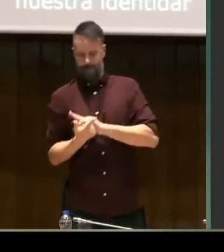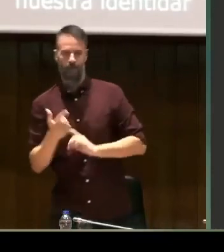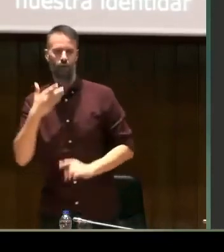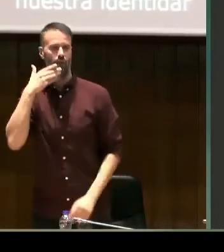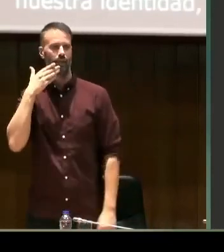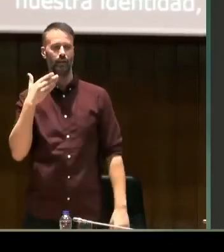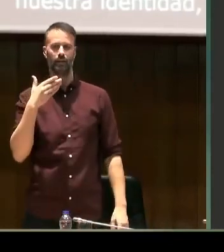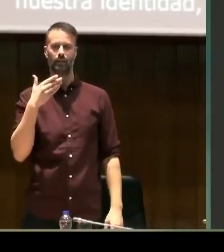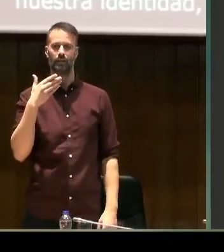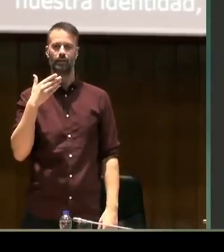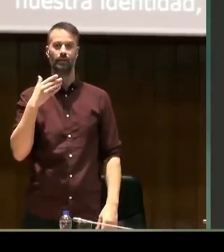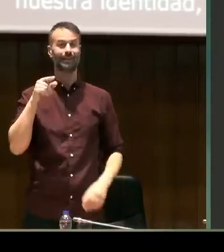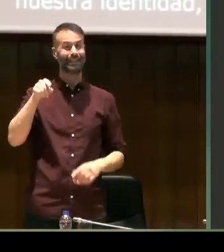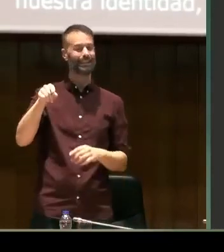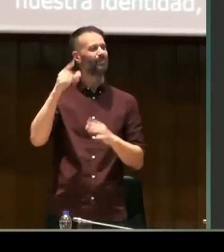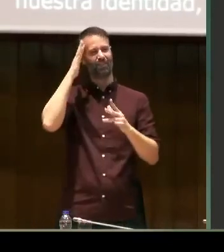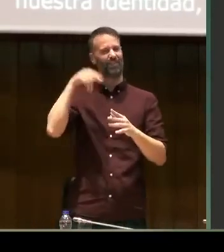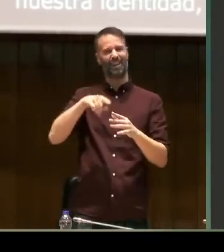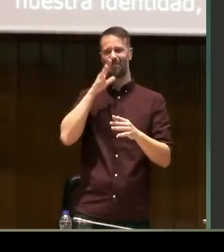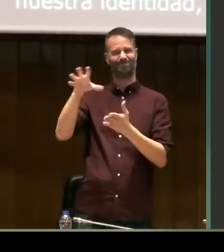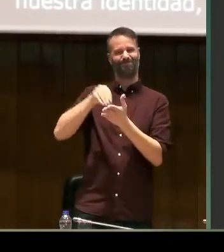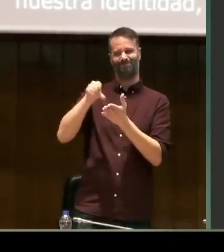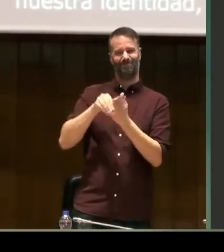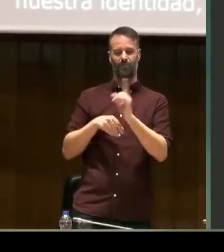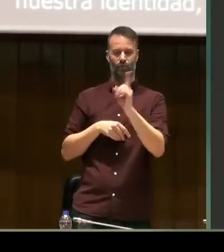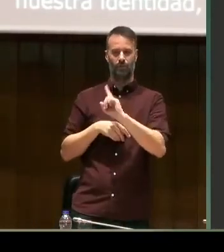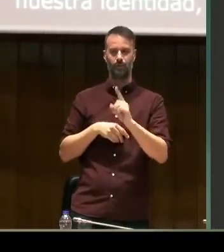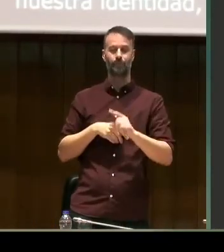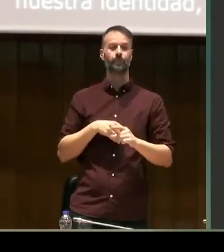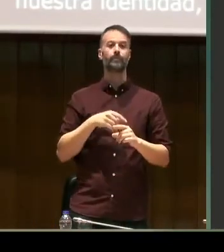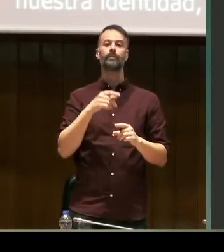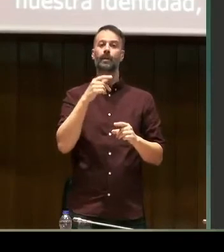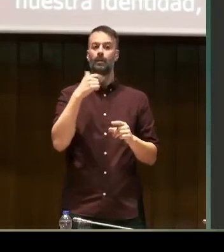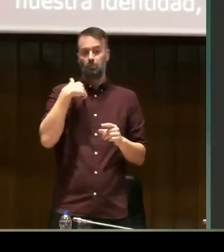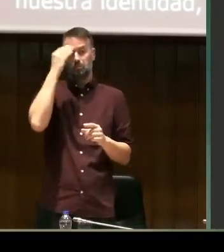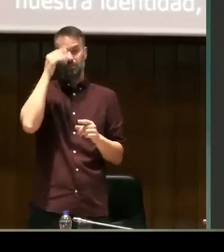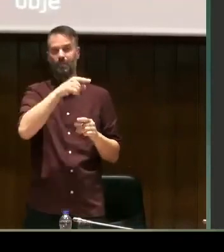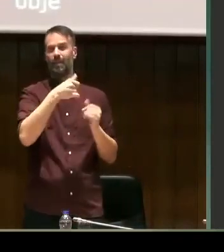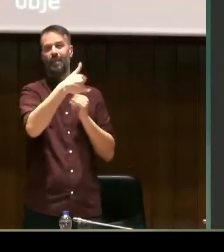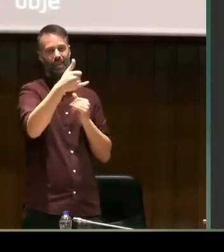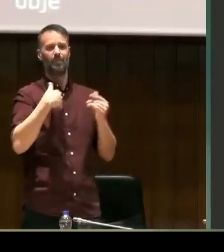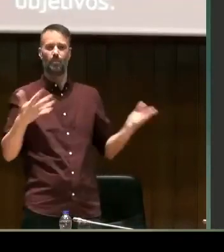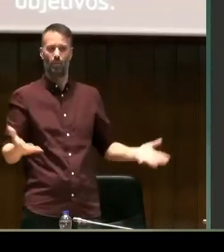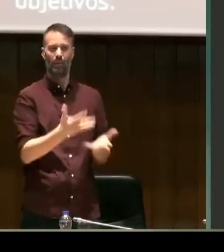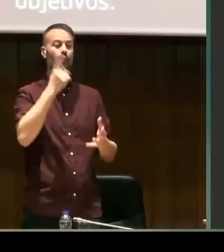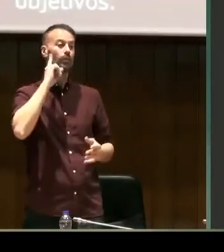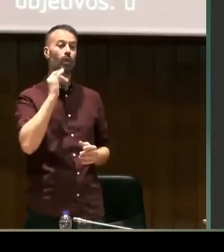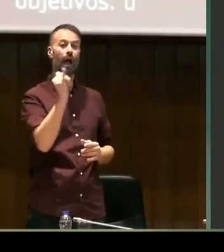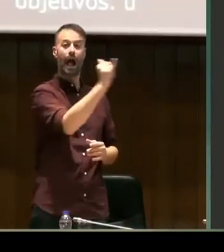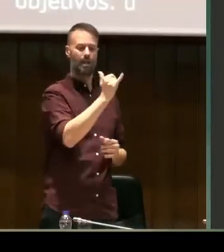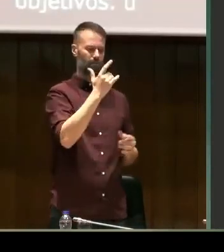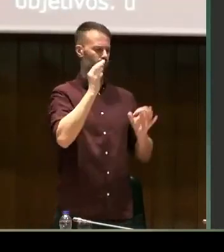veces pensamos que si queremos llegar a un puesto o a un objetivo que es más sencillo para una persona oyente, tendremos